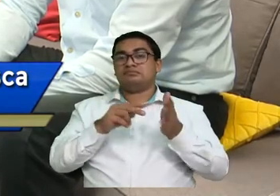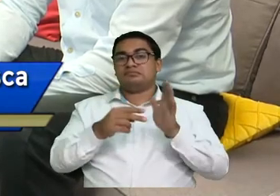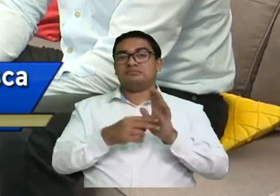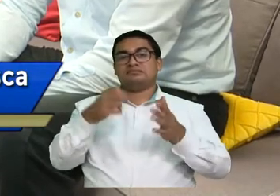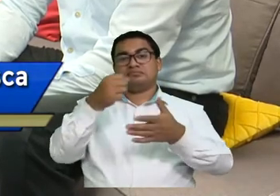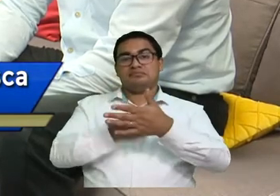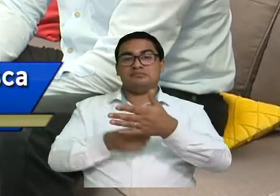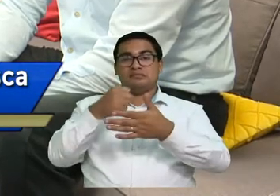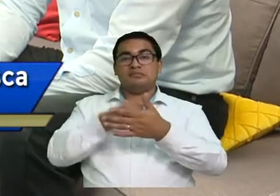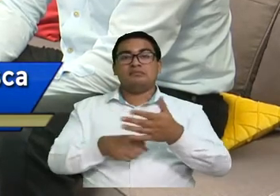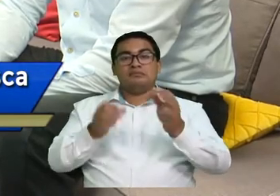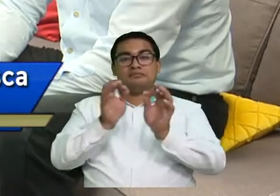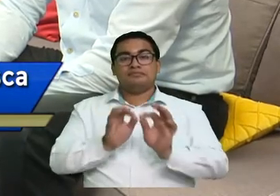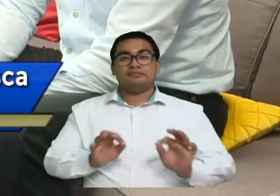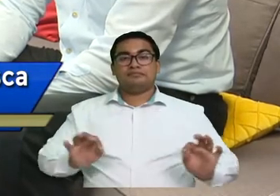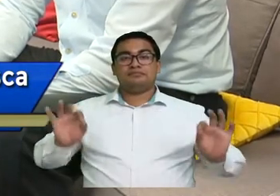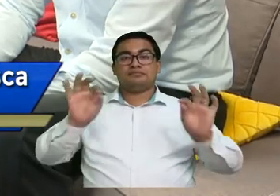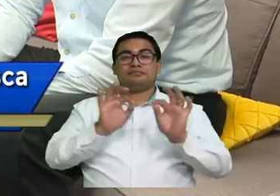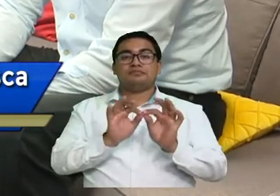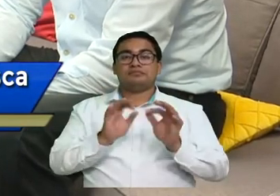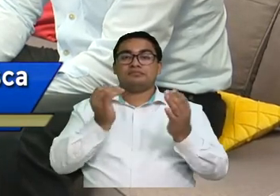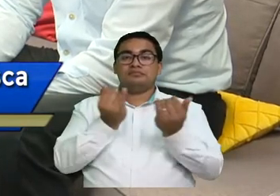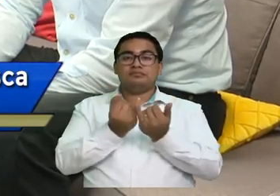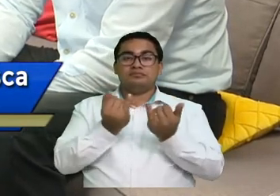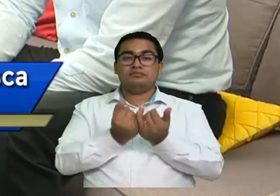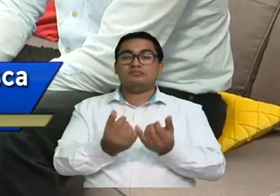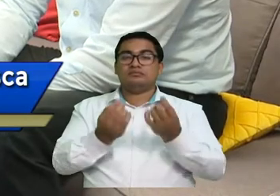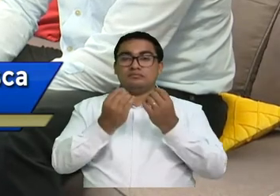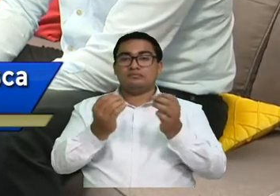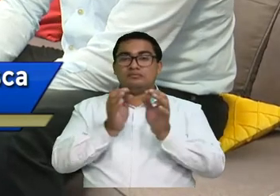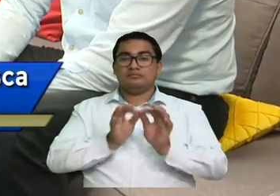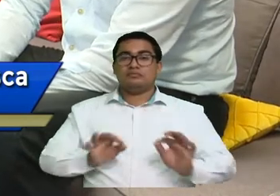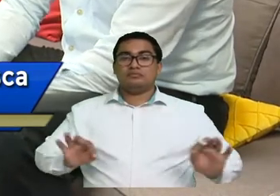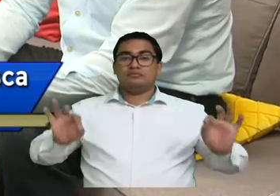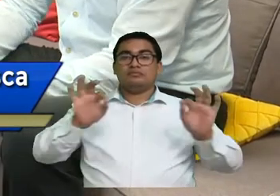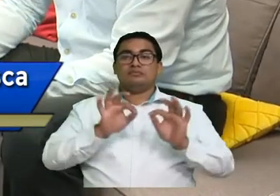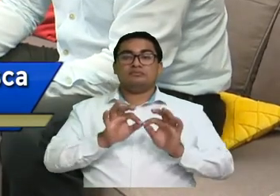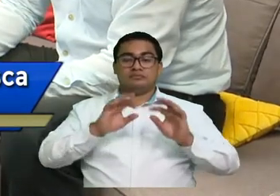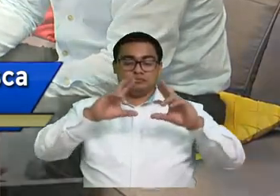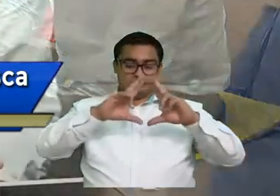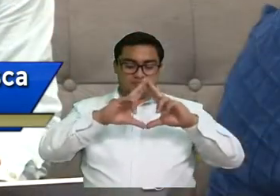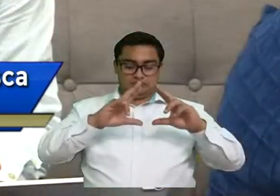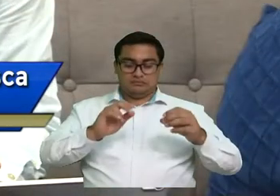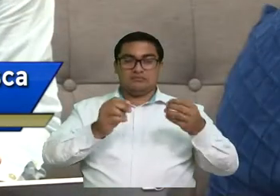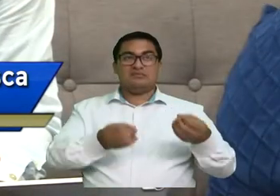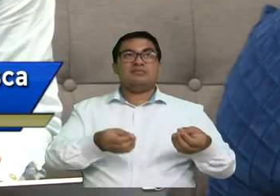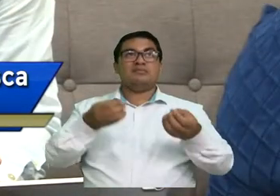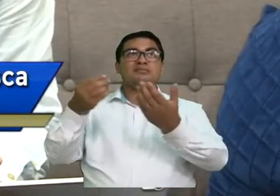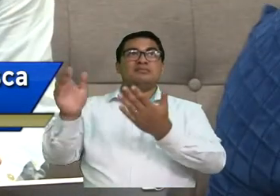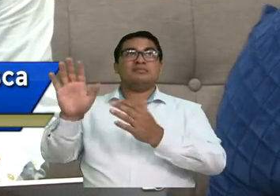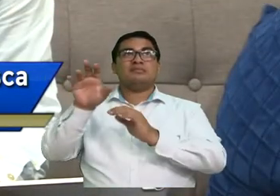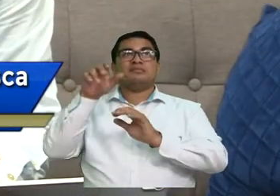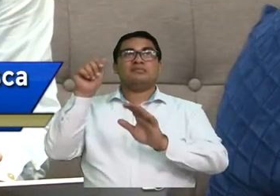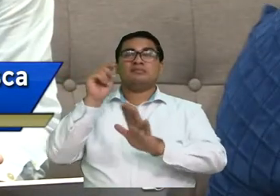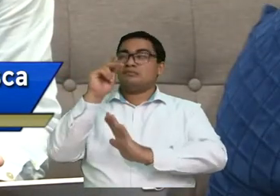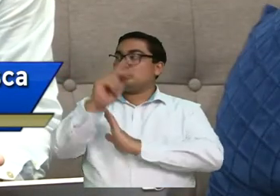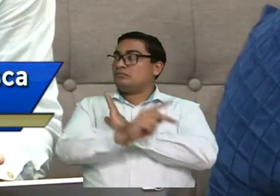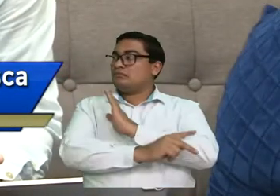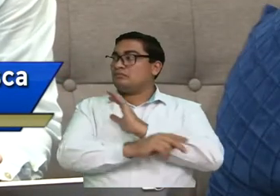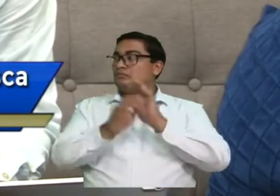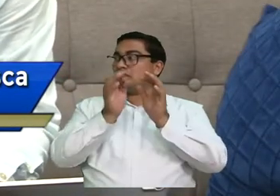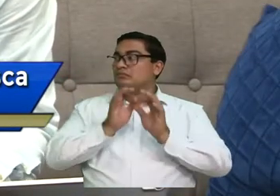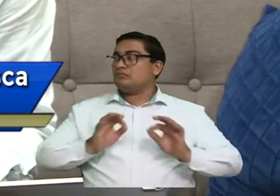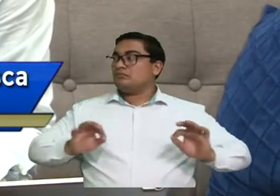bastante importante y son cifras también bastante importantes, ¿no?, para las exportaciones. Claro, porque aquí tenés vos que